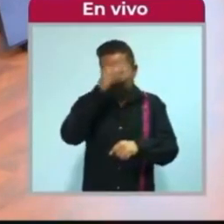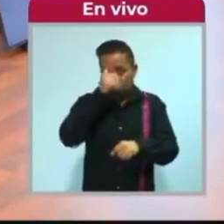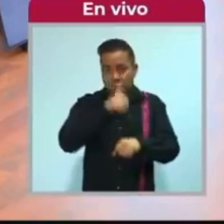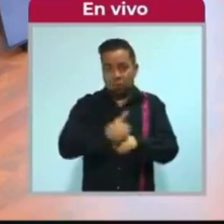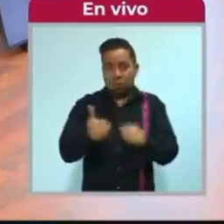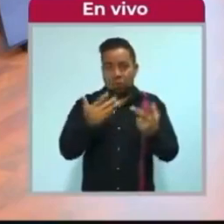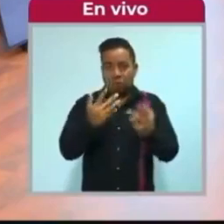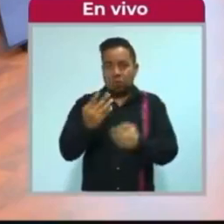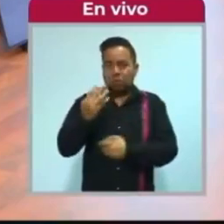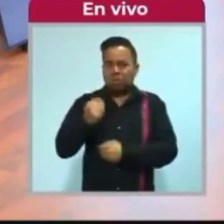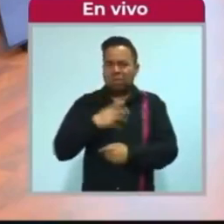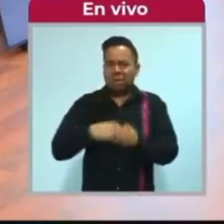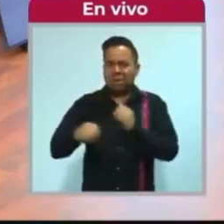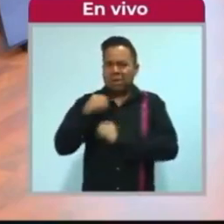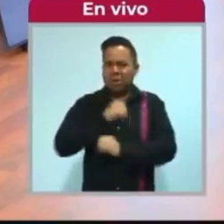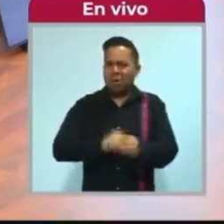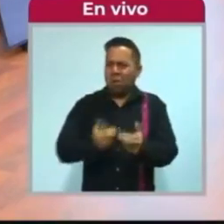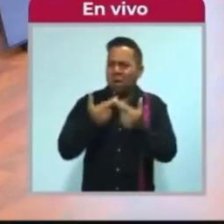obras.